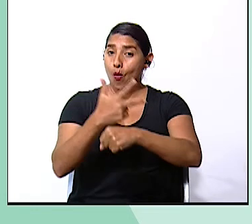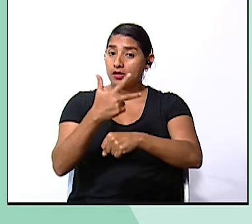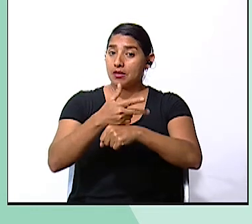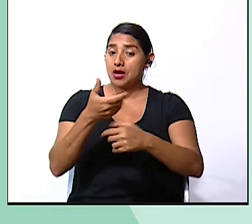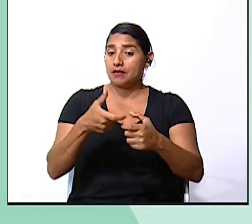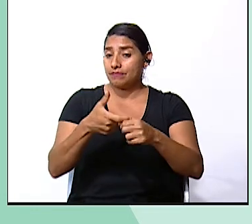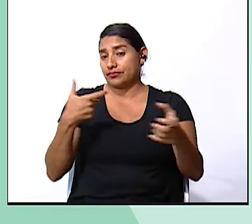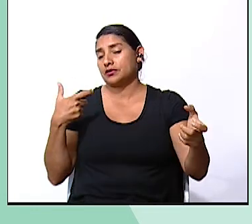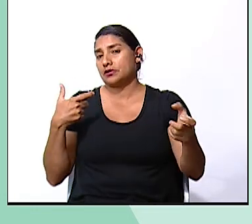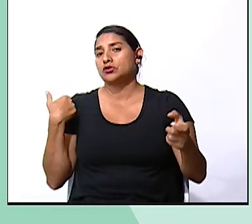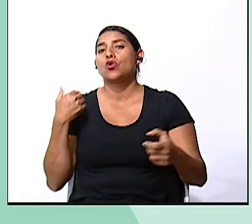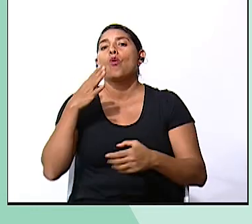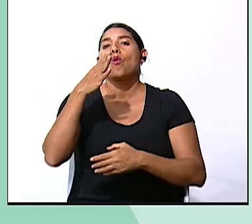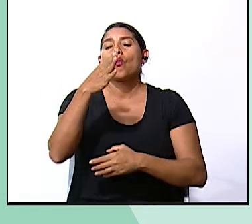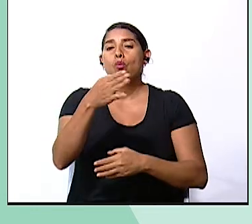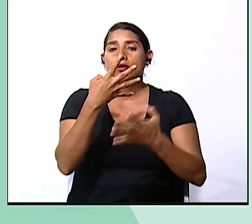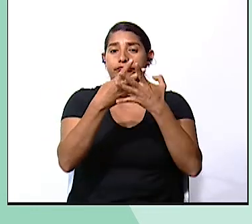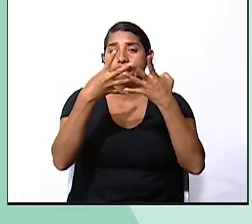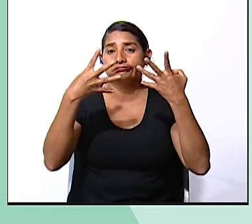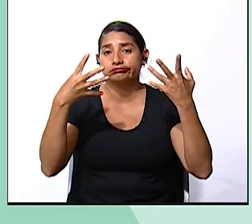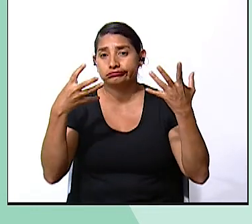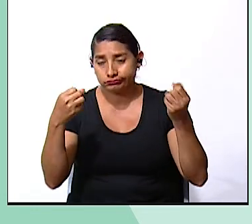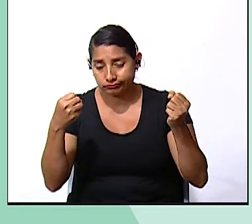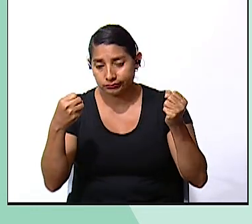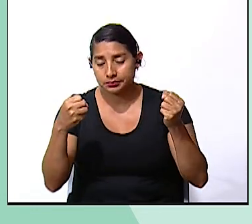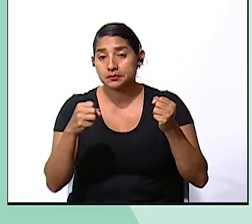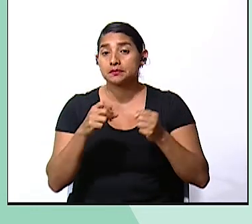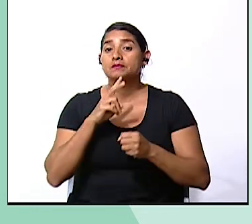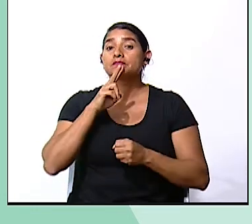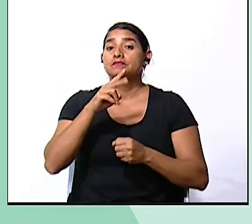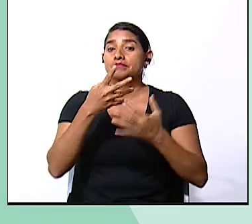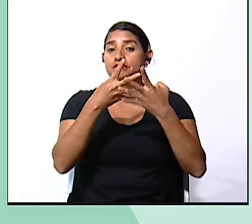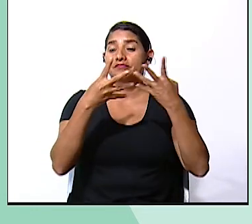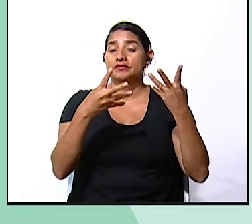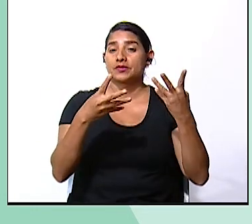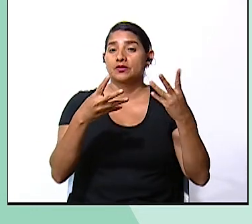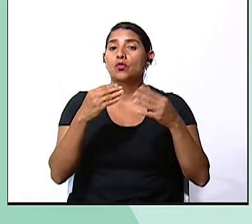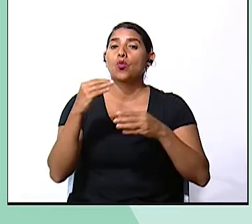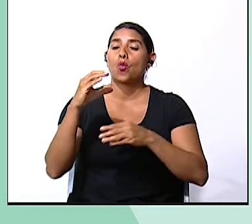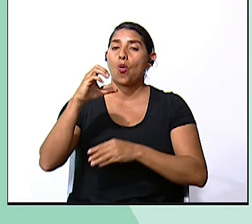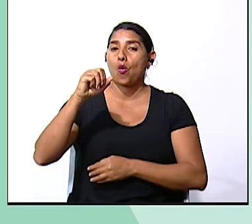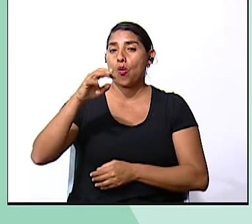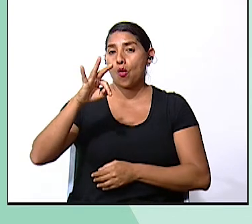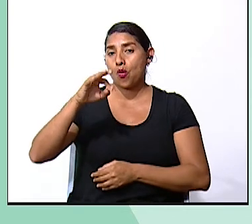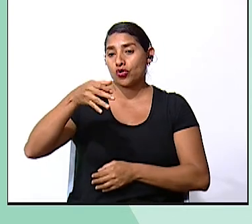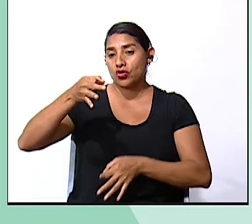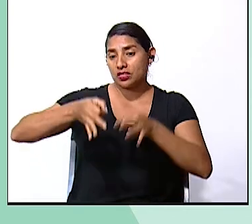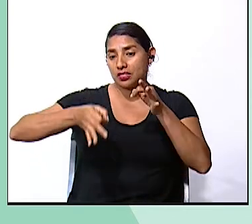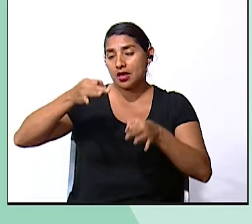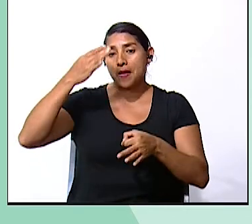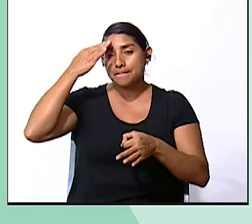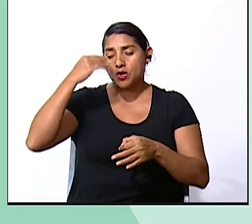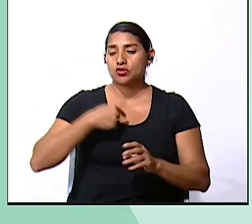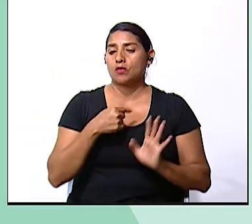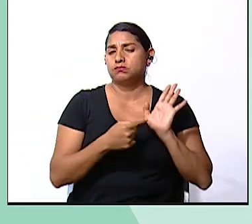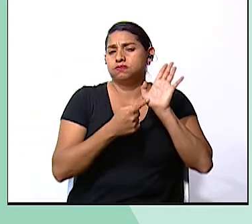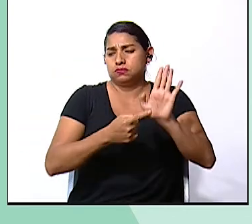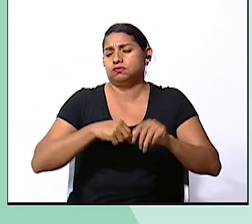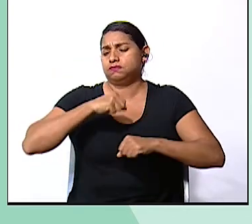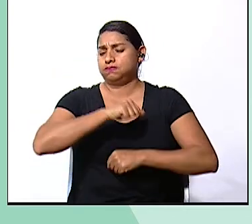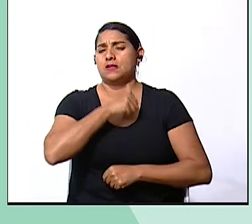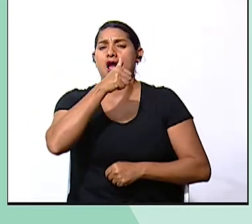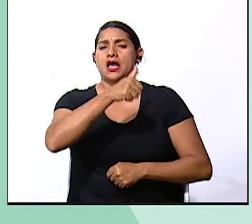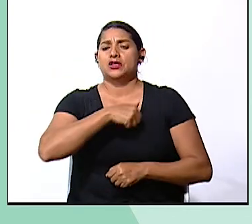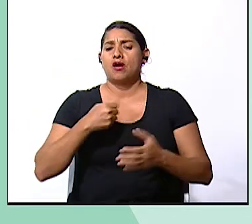Guatemala, fui aprisionado en la Real Cárcel de la Corte por manifestar